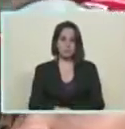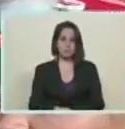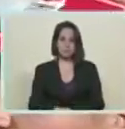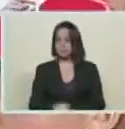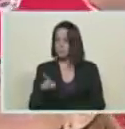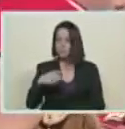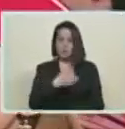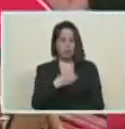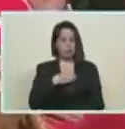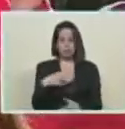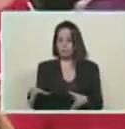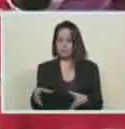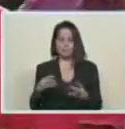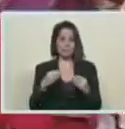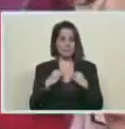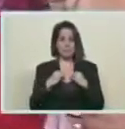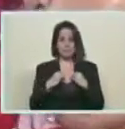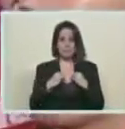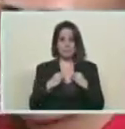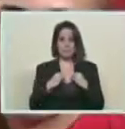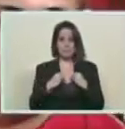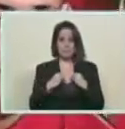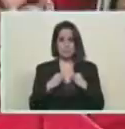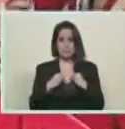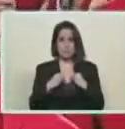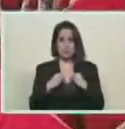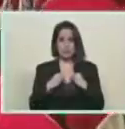Ellos no podían aceptar eso.